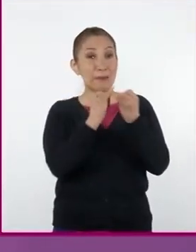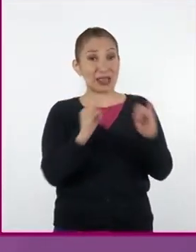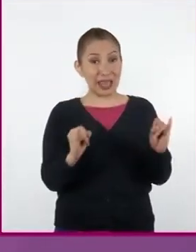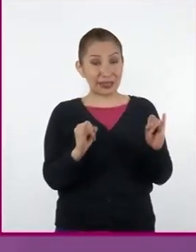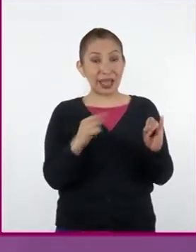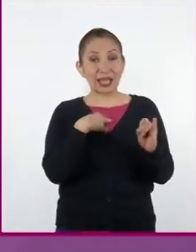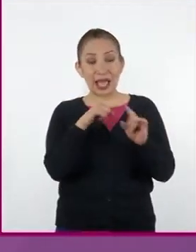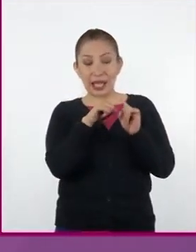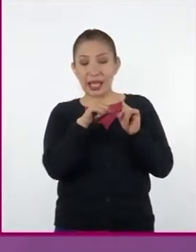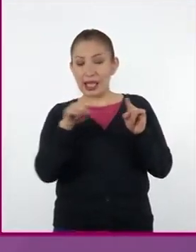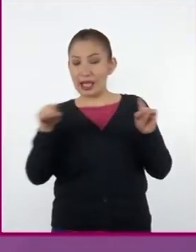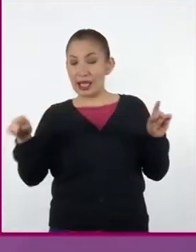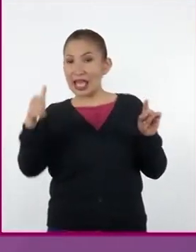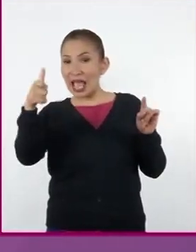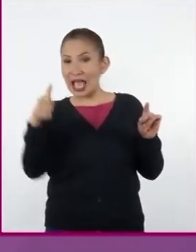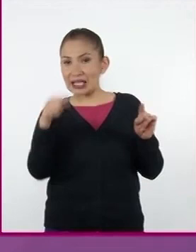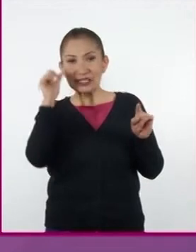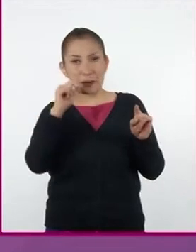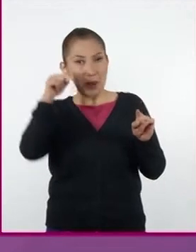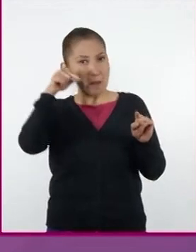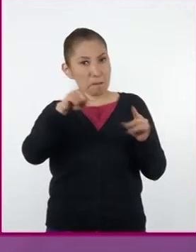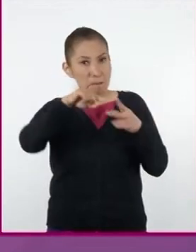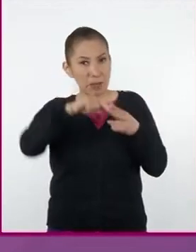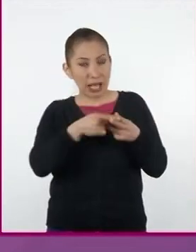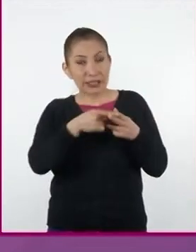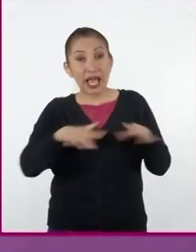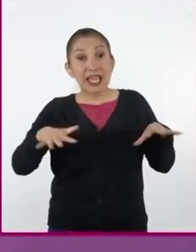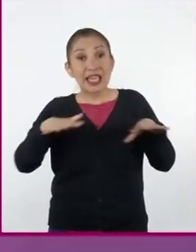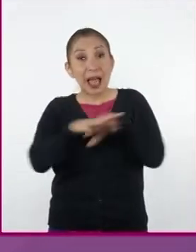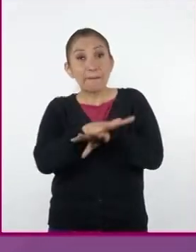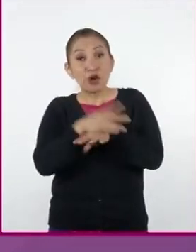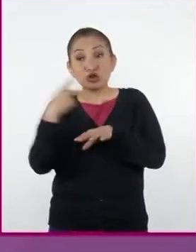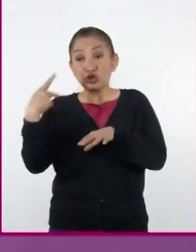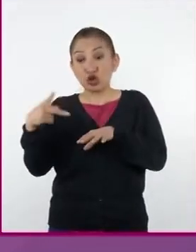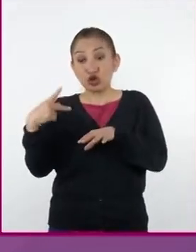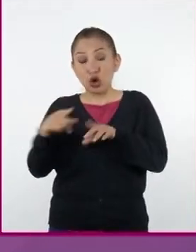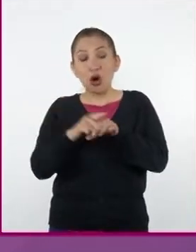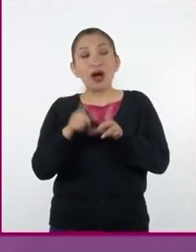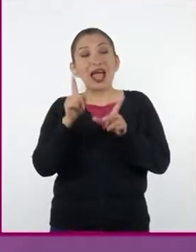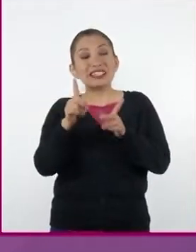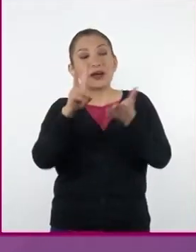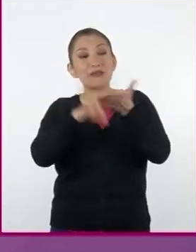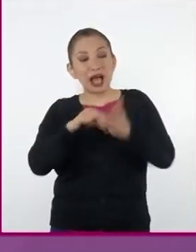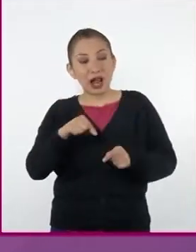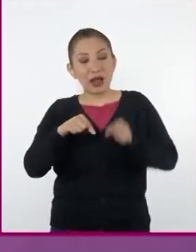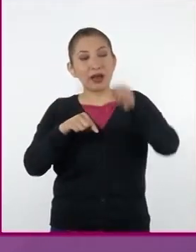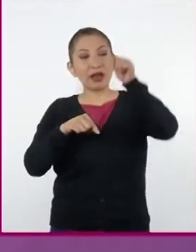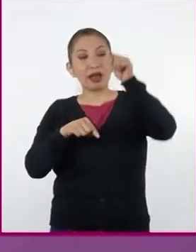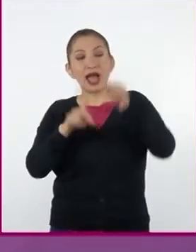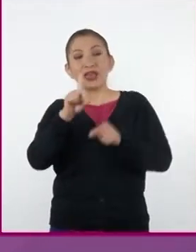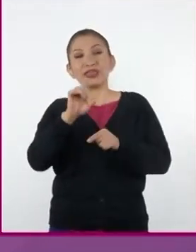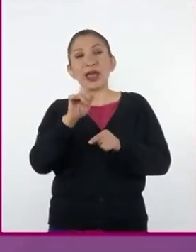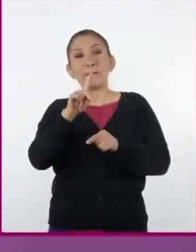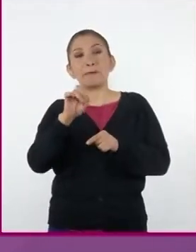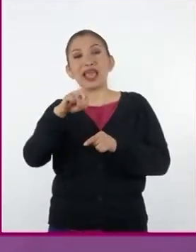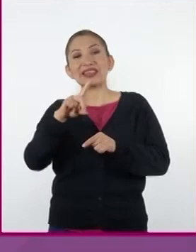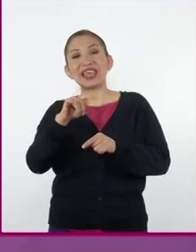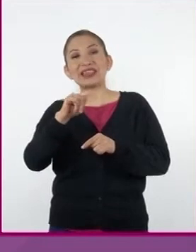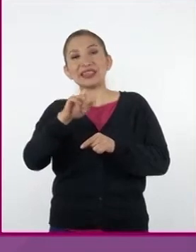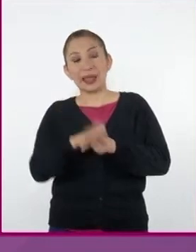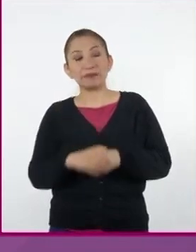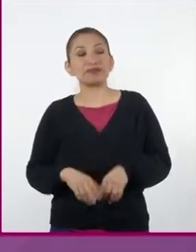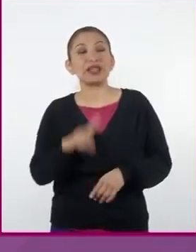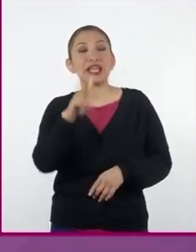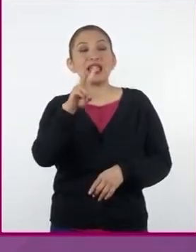que graficamos en el eje de las X, y los cambios de esta determinan los valores de la dependiente. Y la